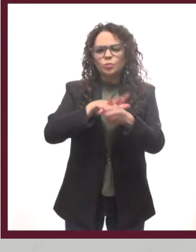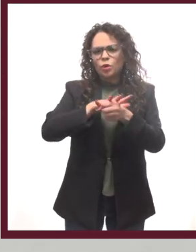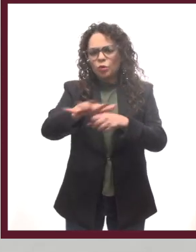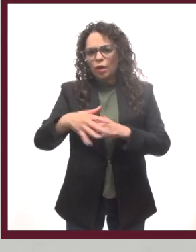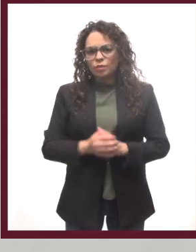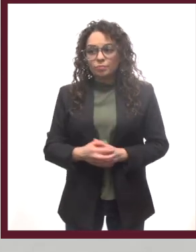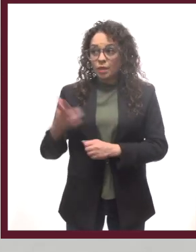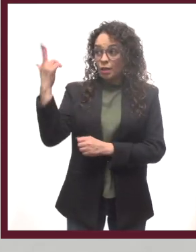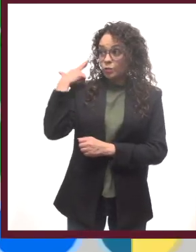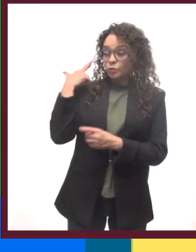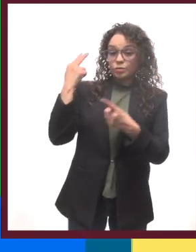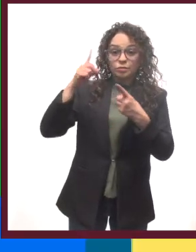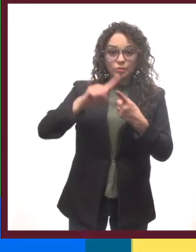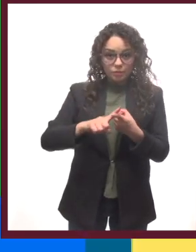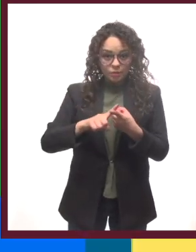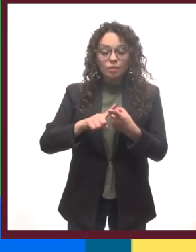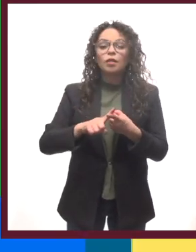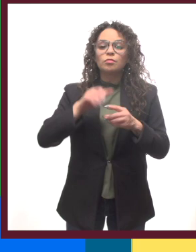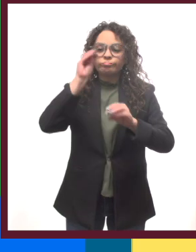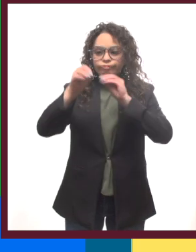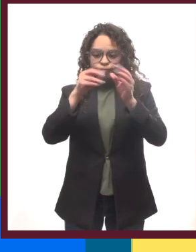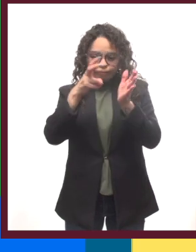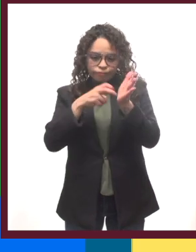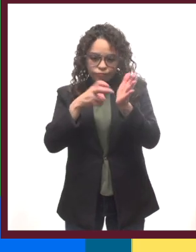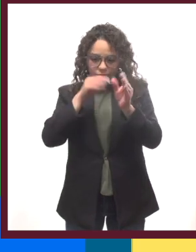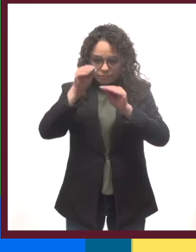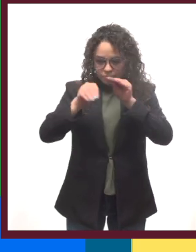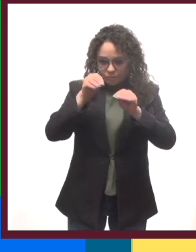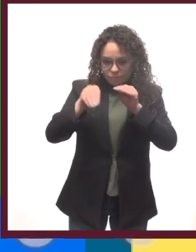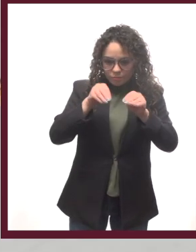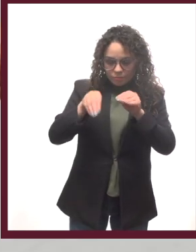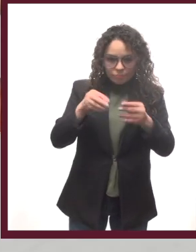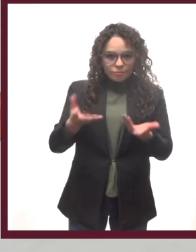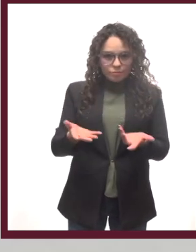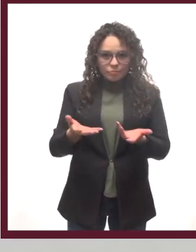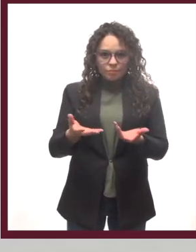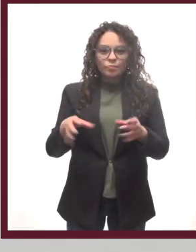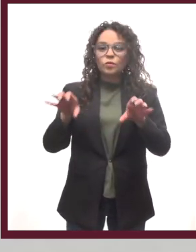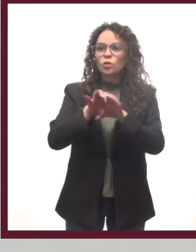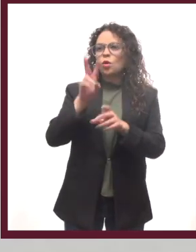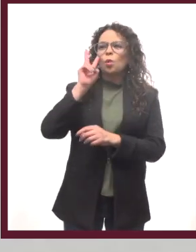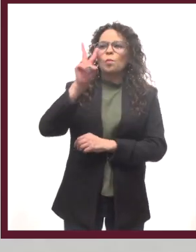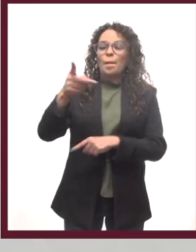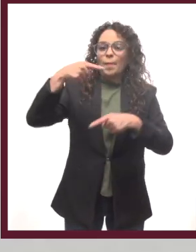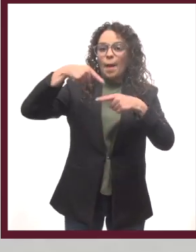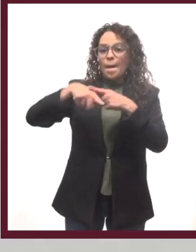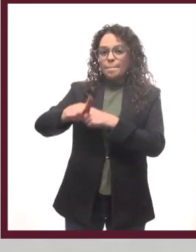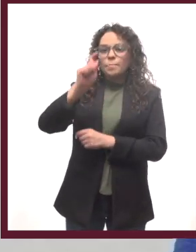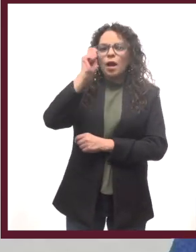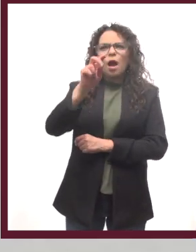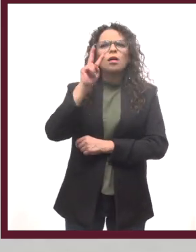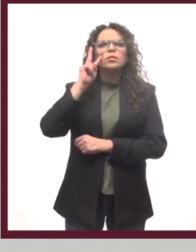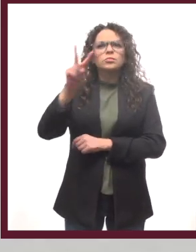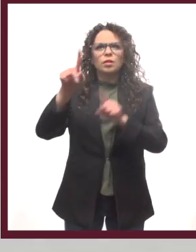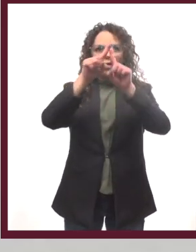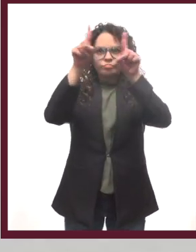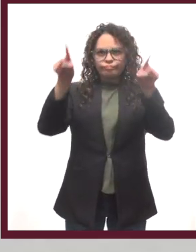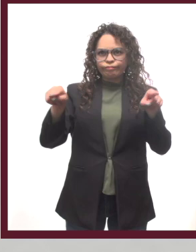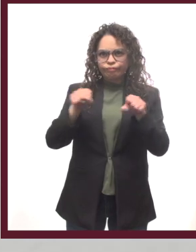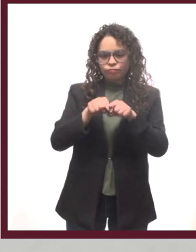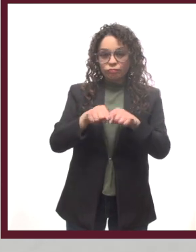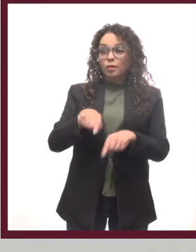También están el sonido y la edición. ¿Qué te parece si empezamos por lo que aparece en el